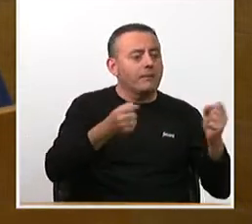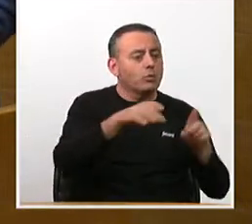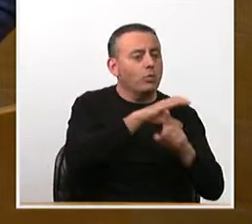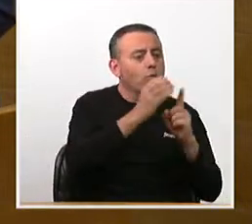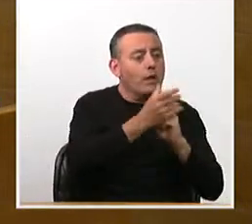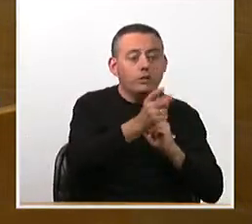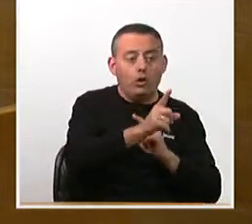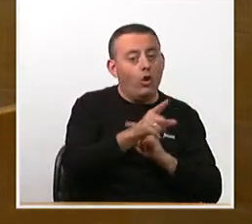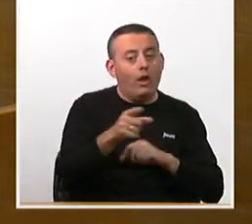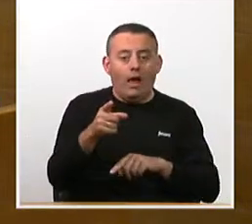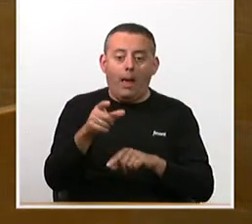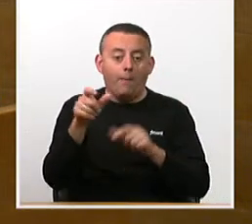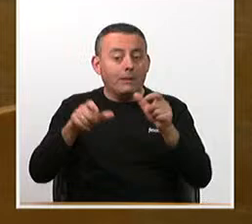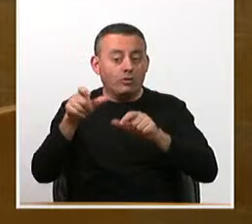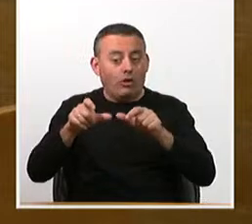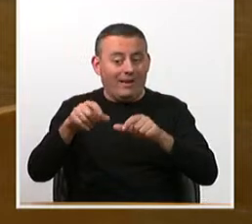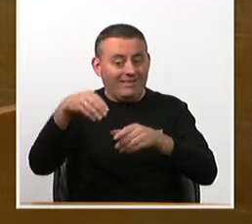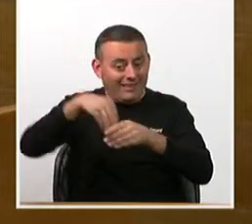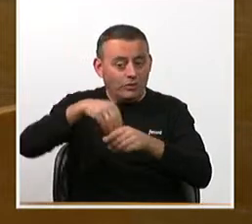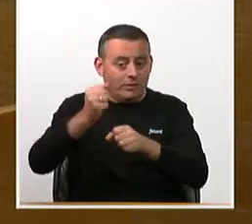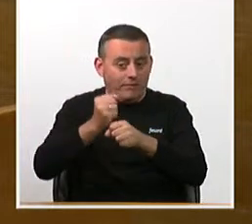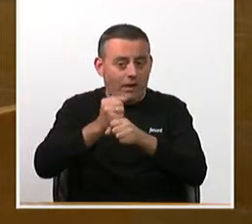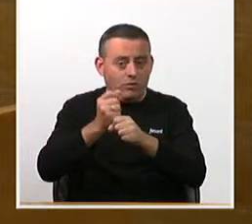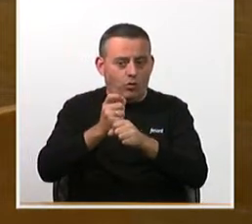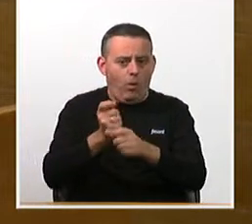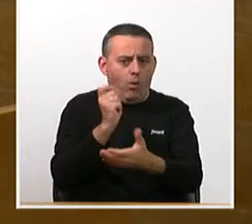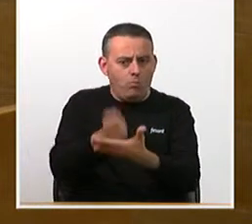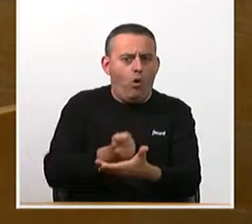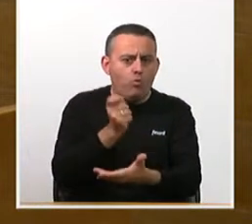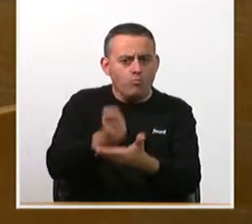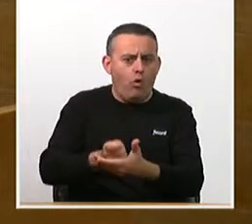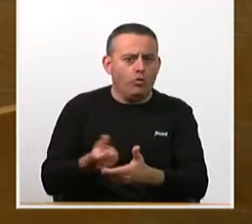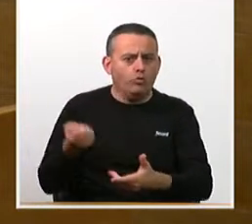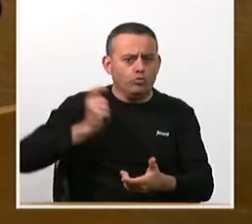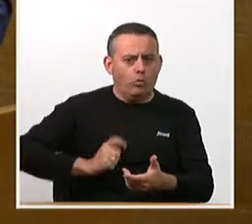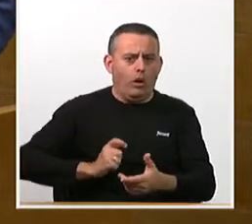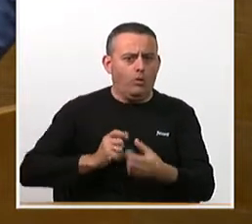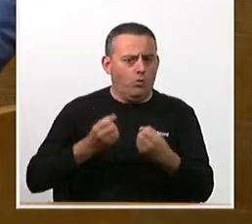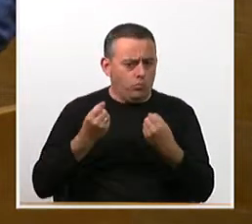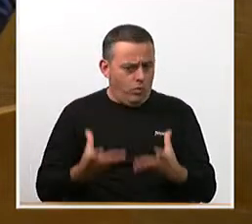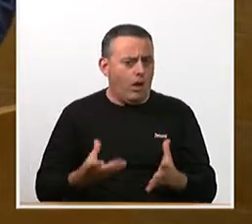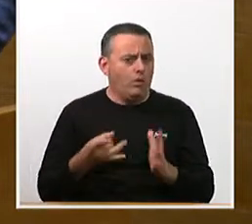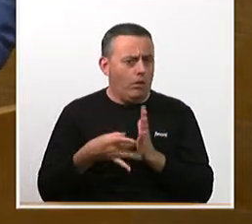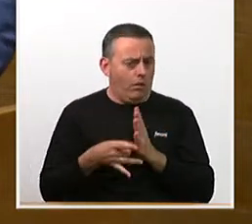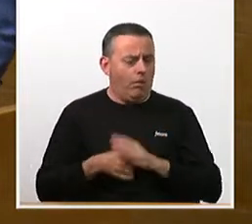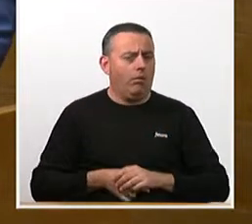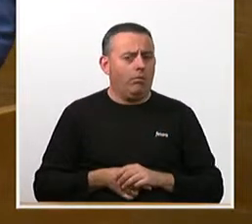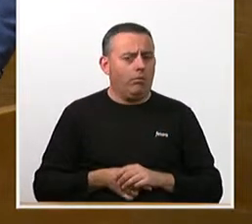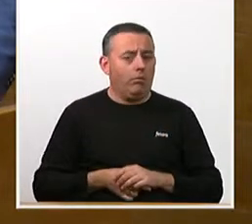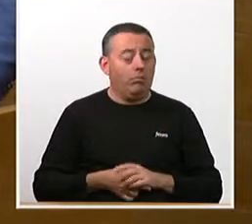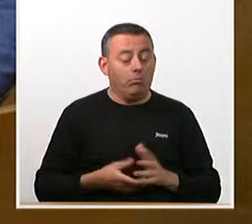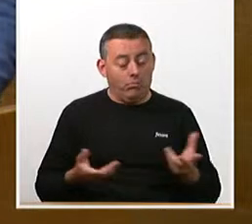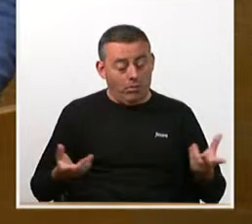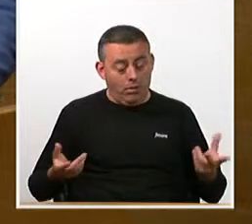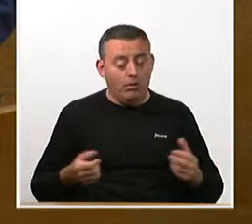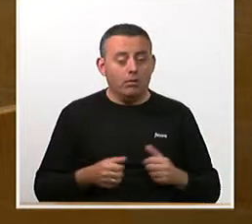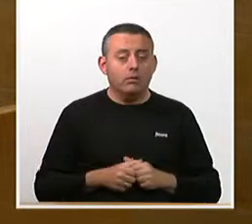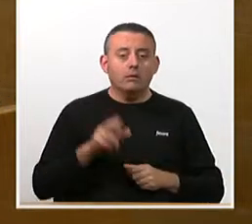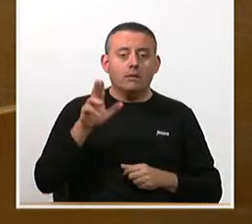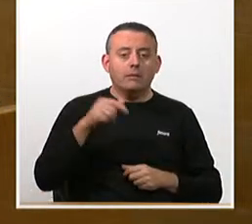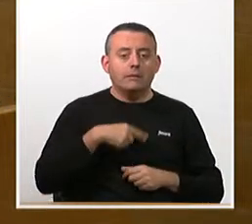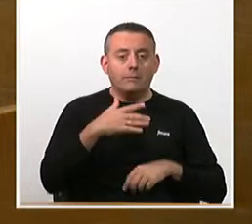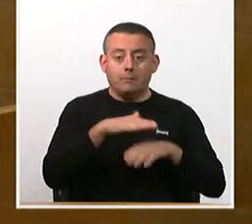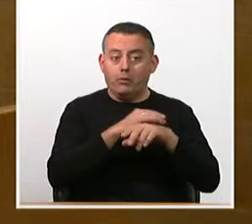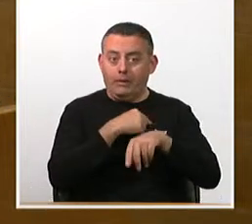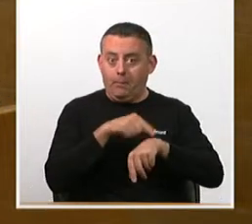a sus amigos a pagarles Los sueldos y con todo eso Y muchas otras más cosas que el tiempo no me permite voy a acabar y para acabar ya y perdón medio medio minuto